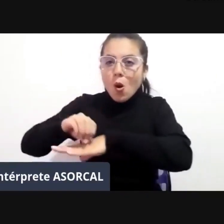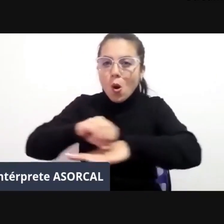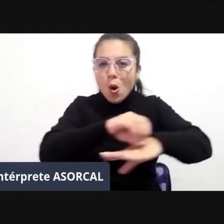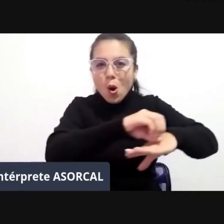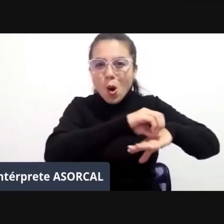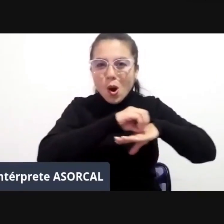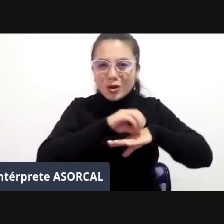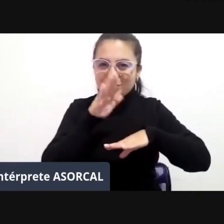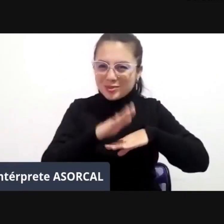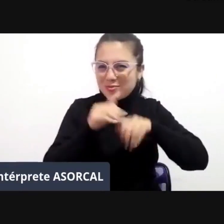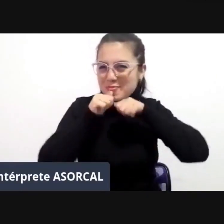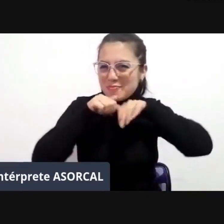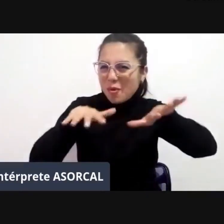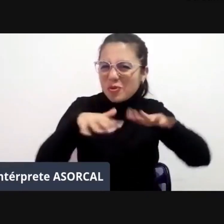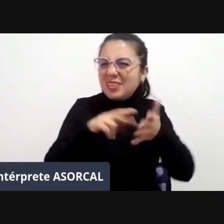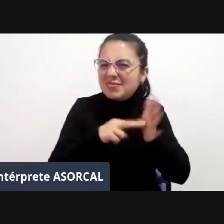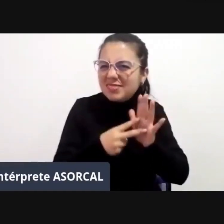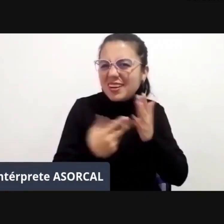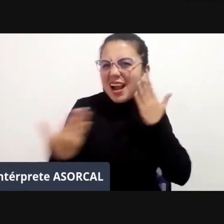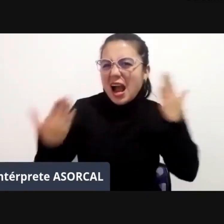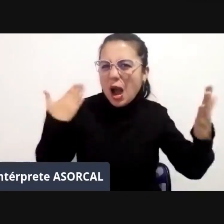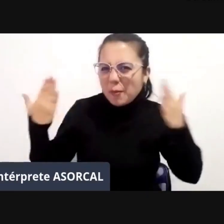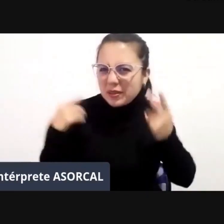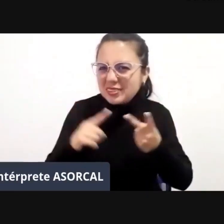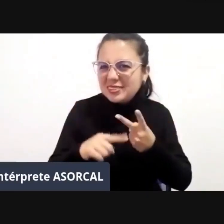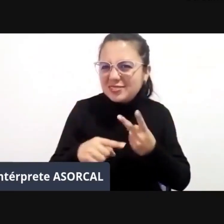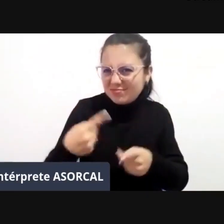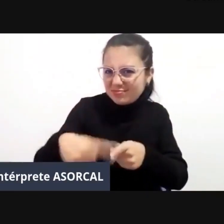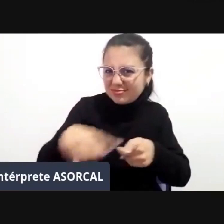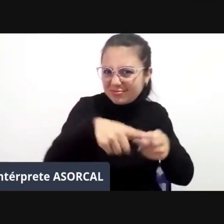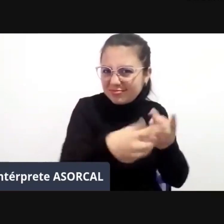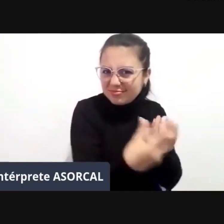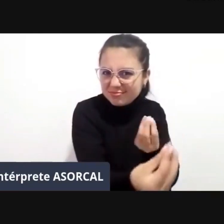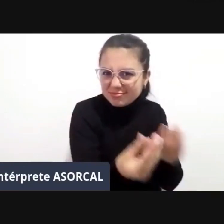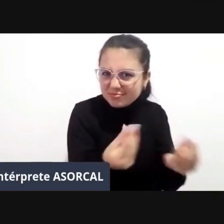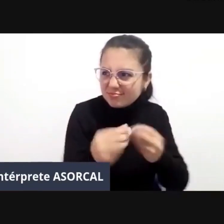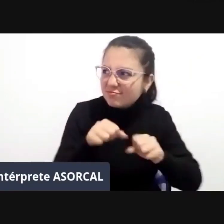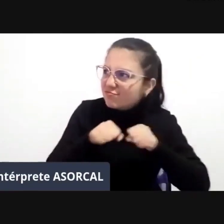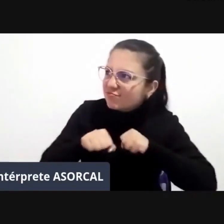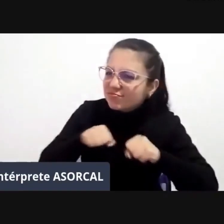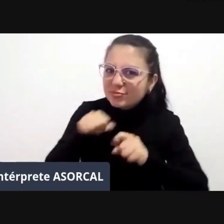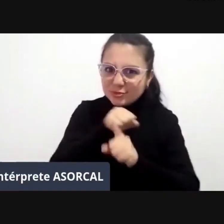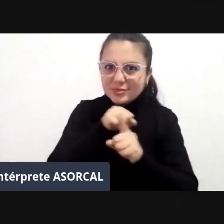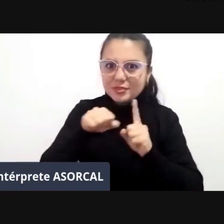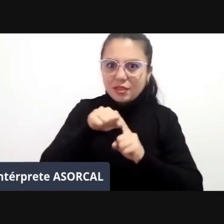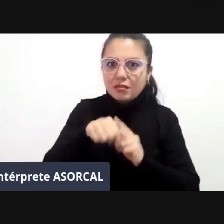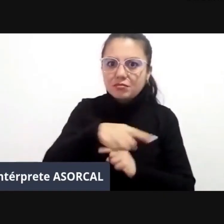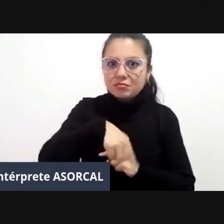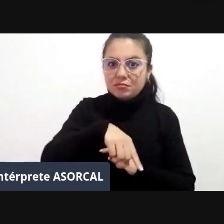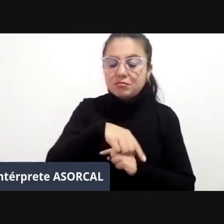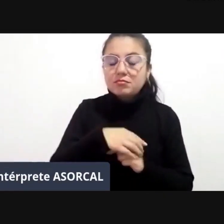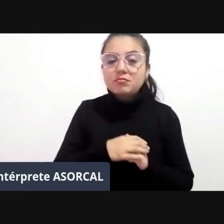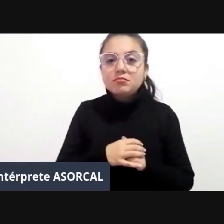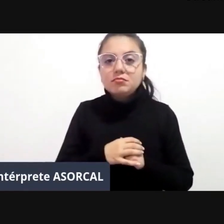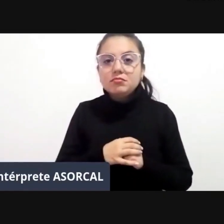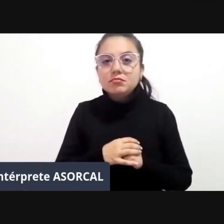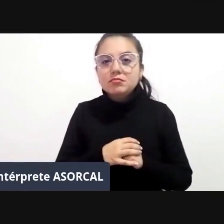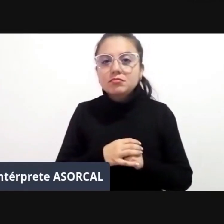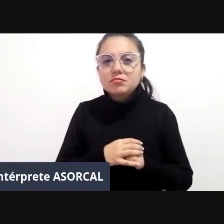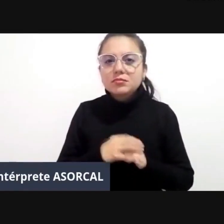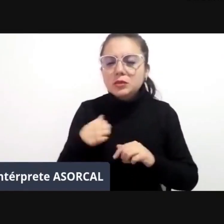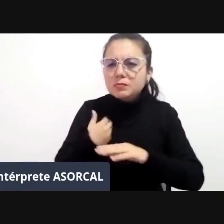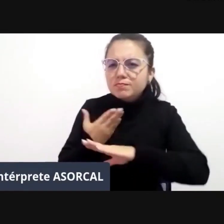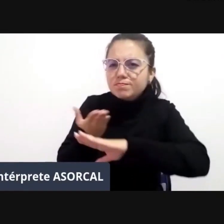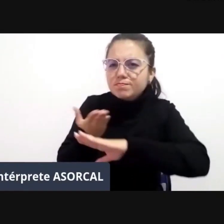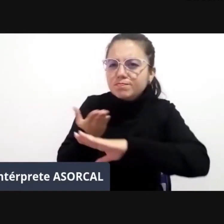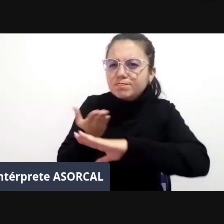campesinas y urbanas, vieron crecer en esos años su protagonismo y la adhesión popular a sus propuestas. Por primera vez en la historia